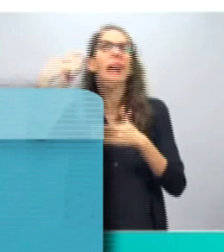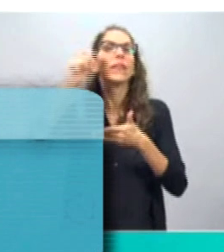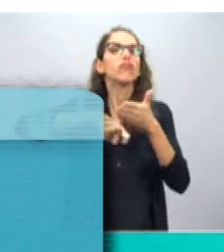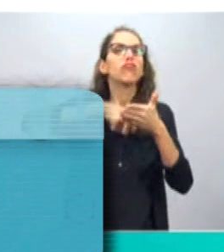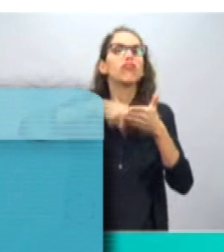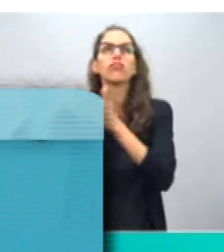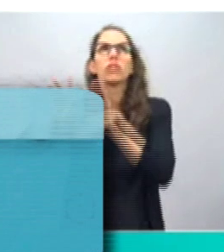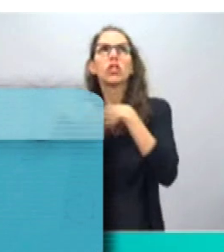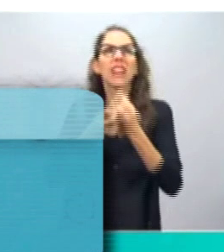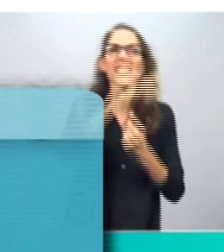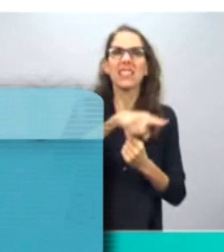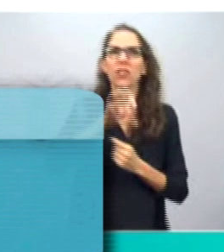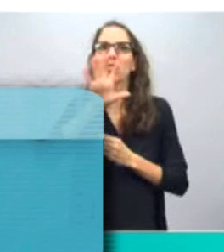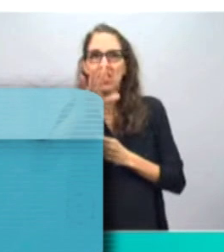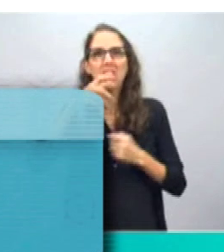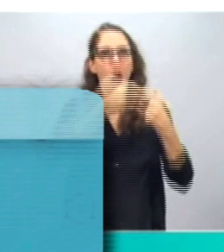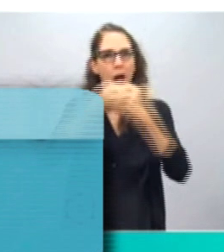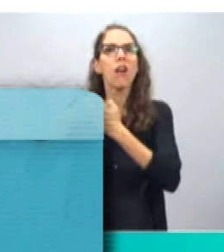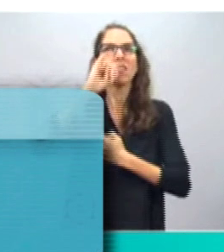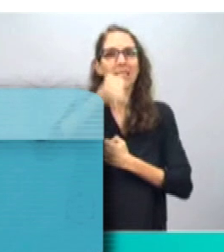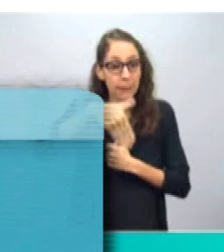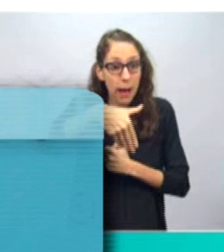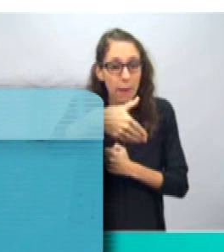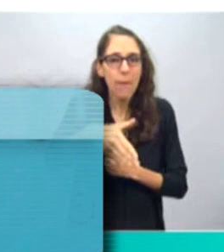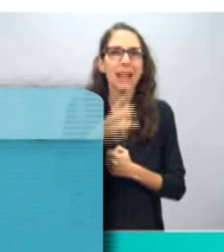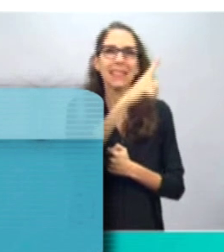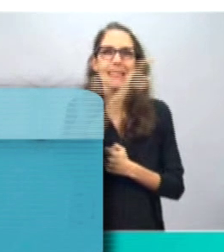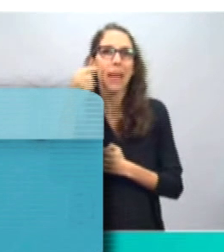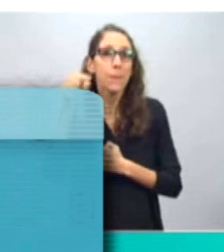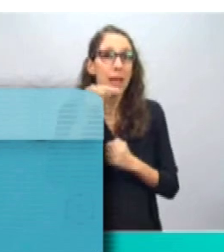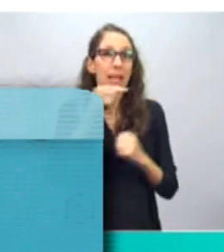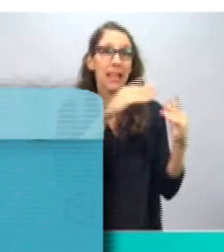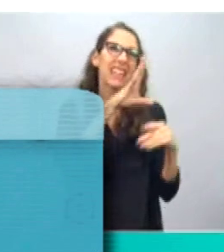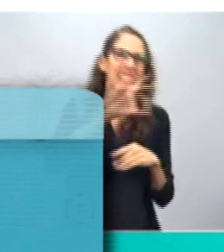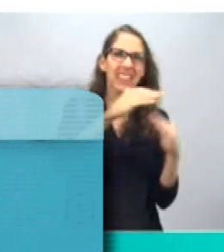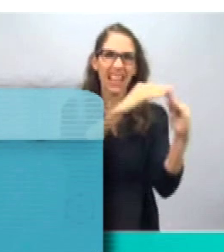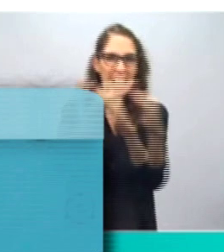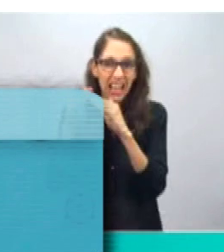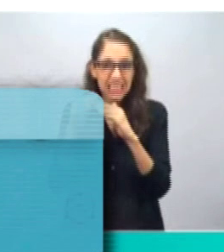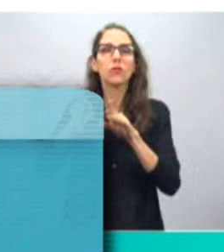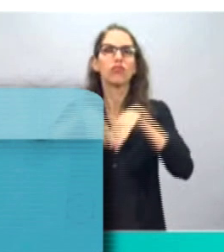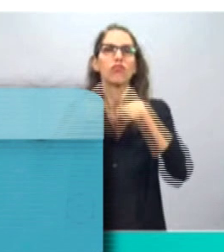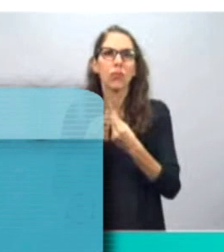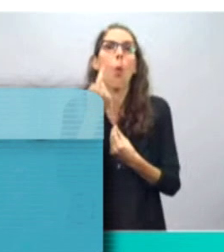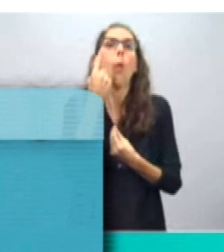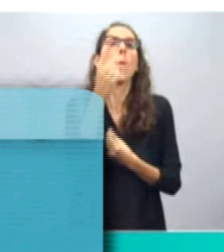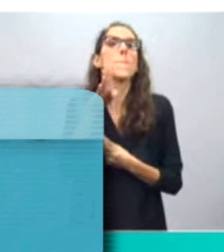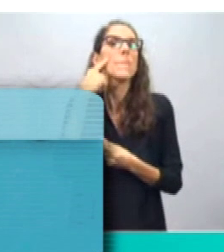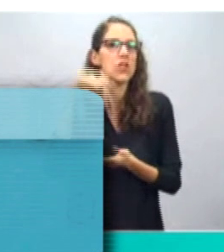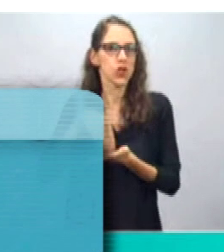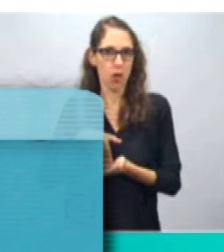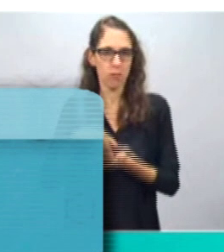para la construcción de más de 6.500 casas en 28 municipios. Eso es un billón de pesos en materia de